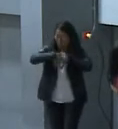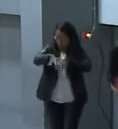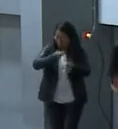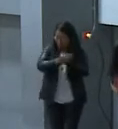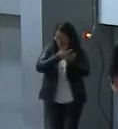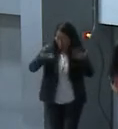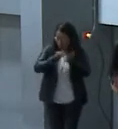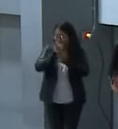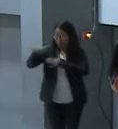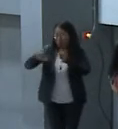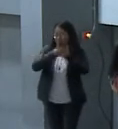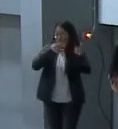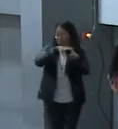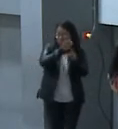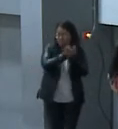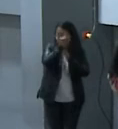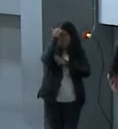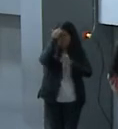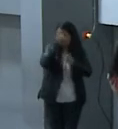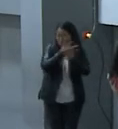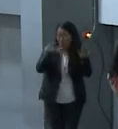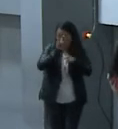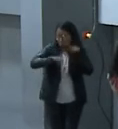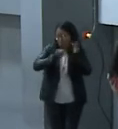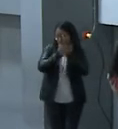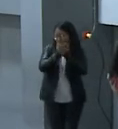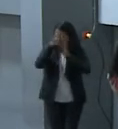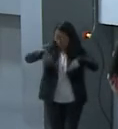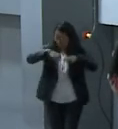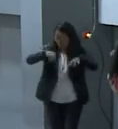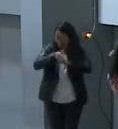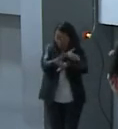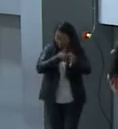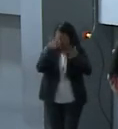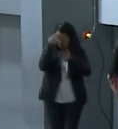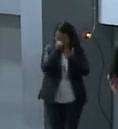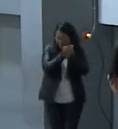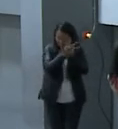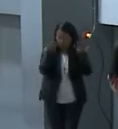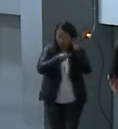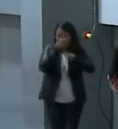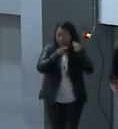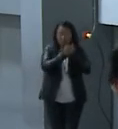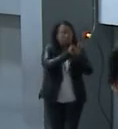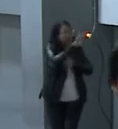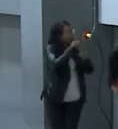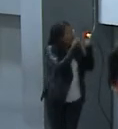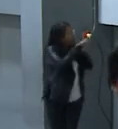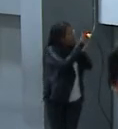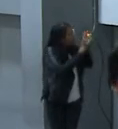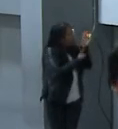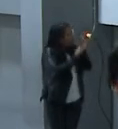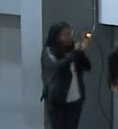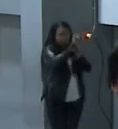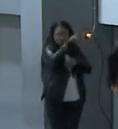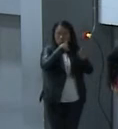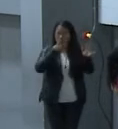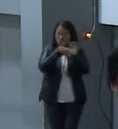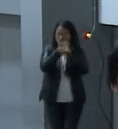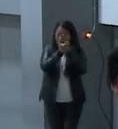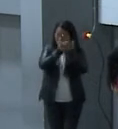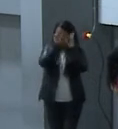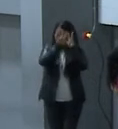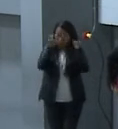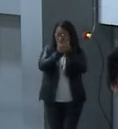o obviamente interrupción que se presente, como se presentó por supuesto en las actividades académicas. Esta es otra resolución que, pues en ese mismo sentido, el